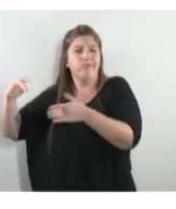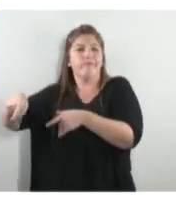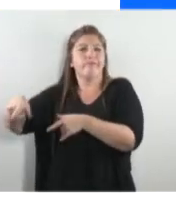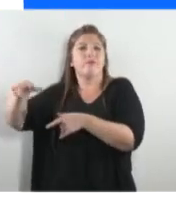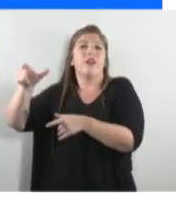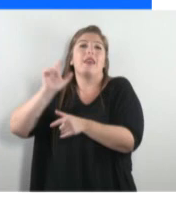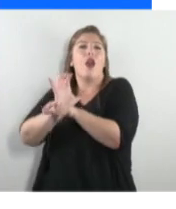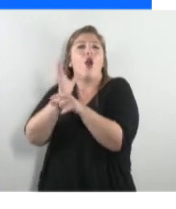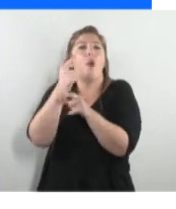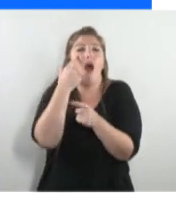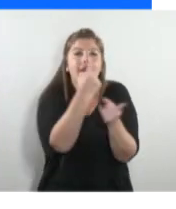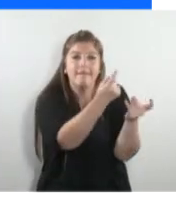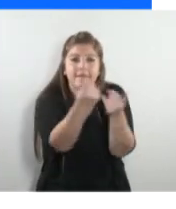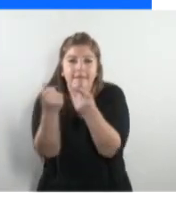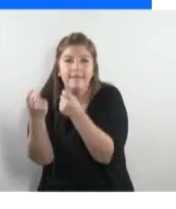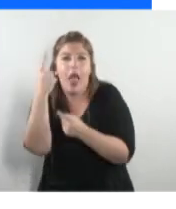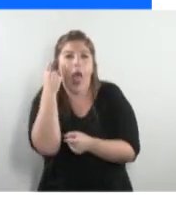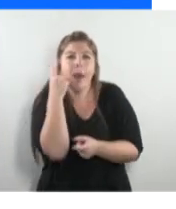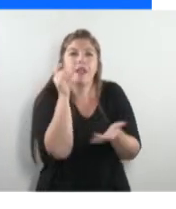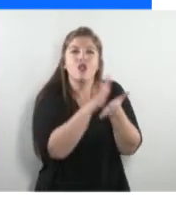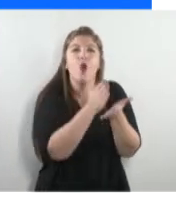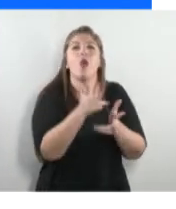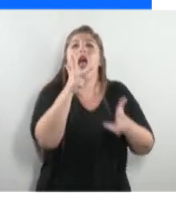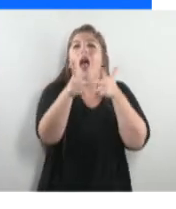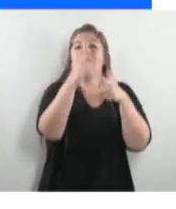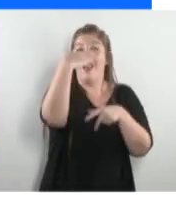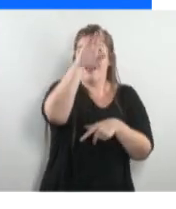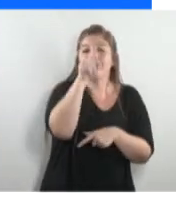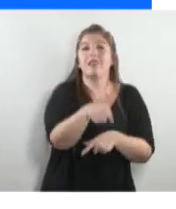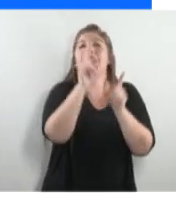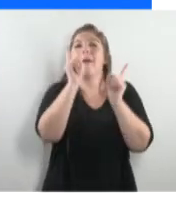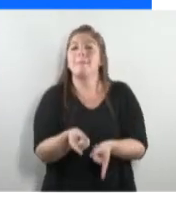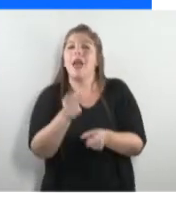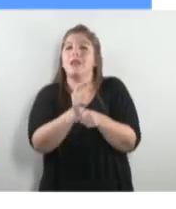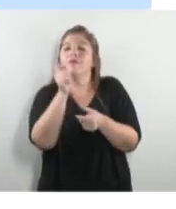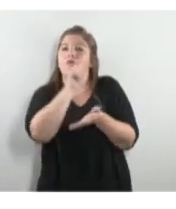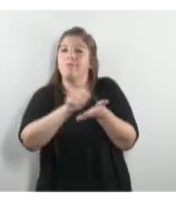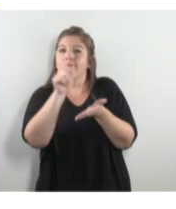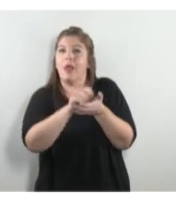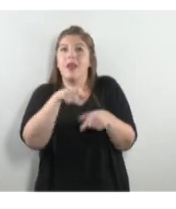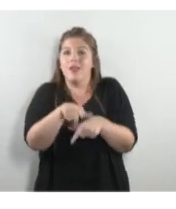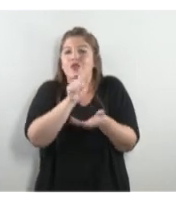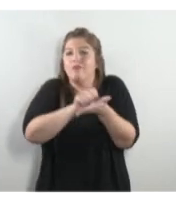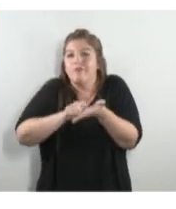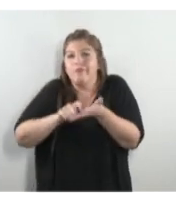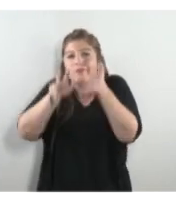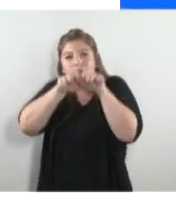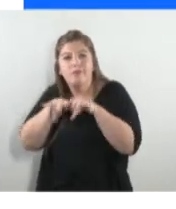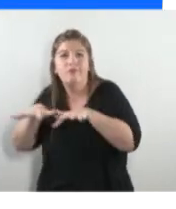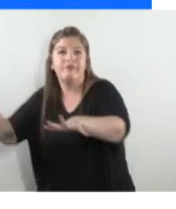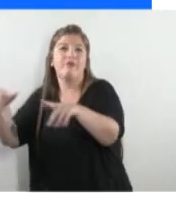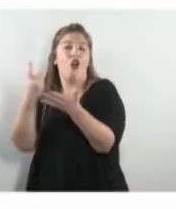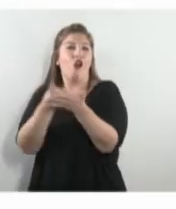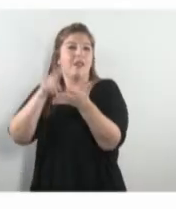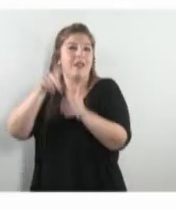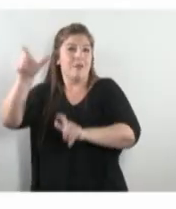o de la oralidad popular y encontrar también la modulación necesaria para que eso vuelva al mundo popular y sea reabsorbido y tomado